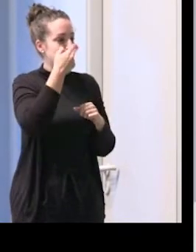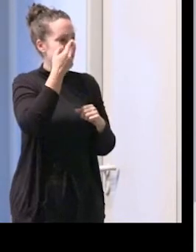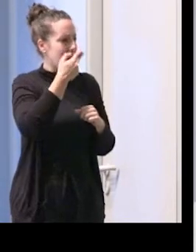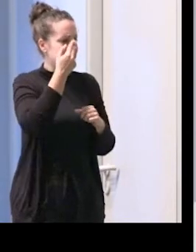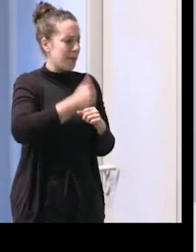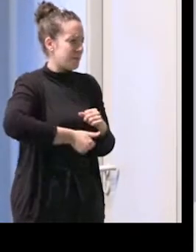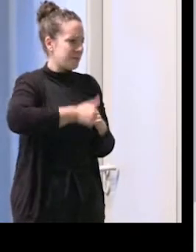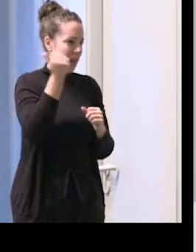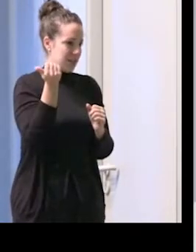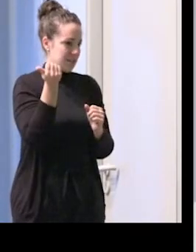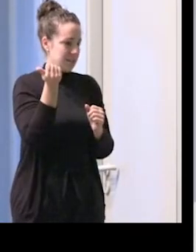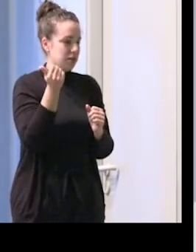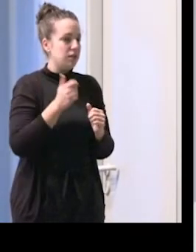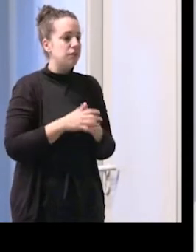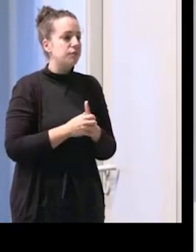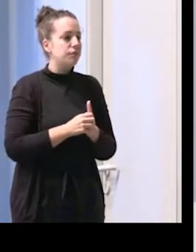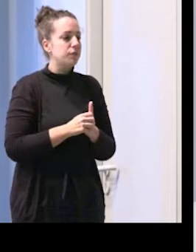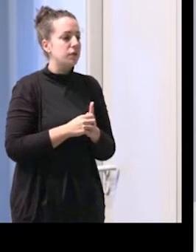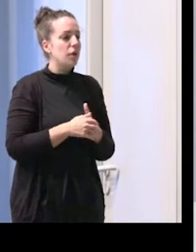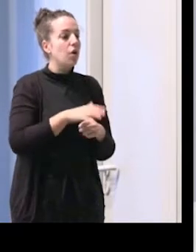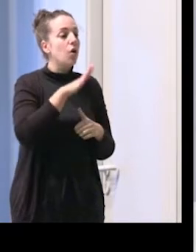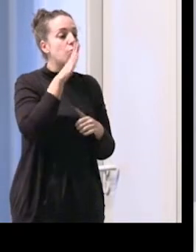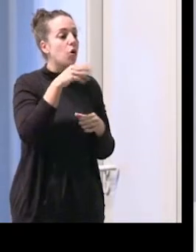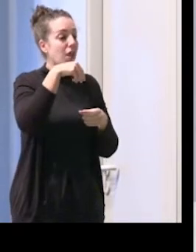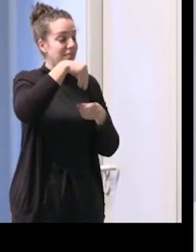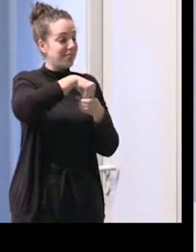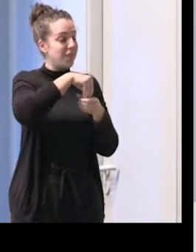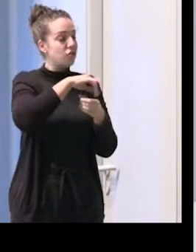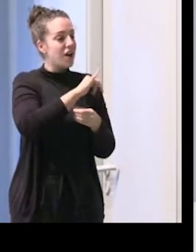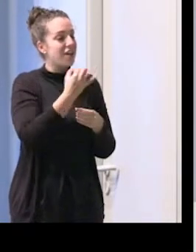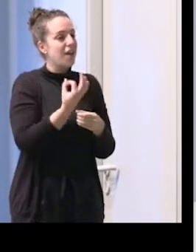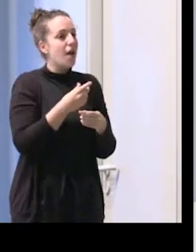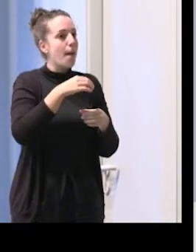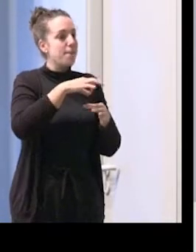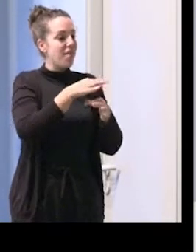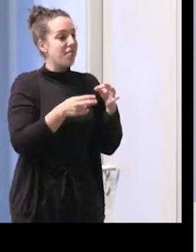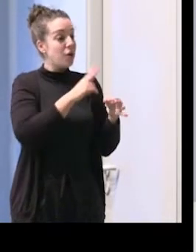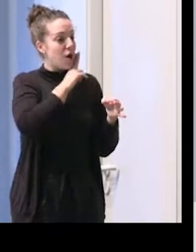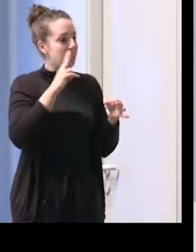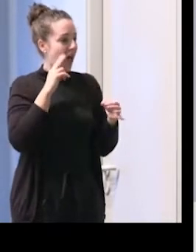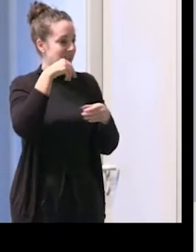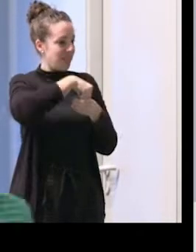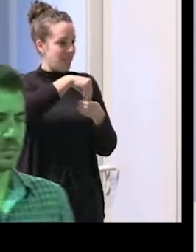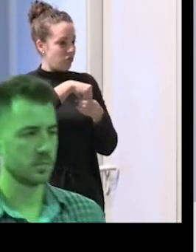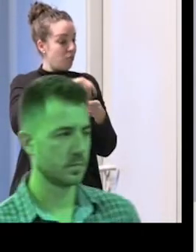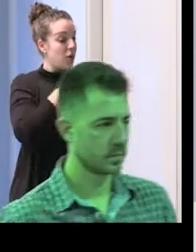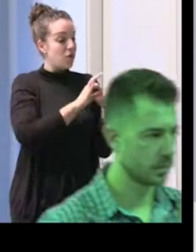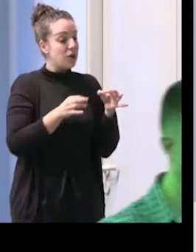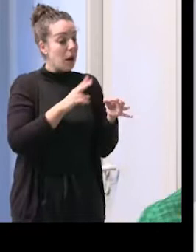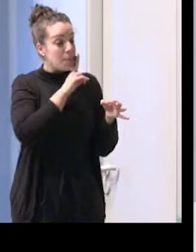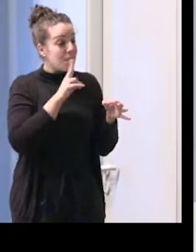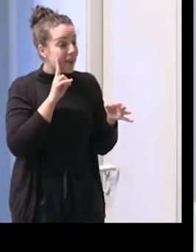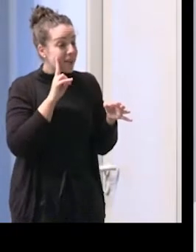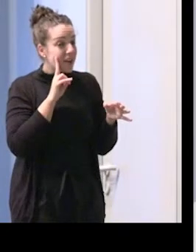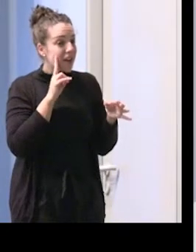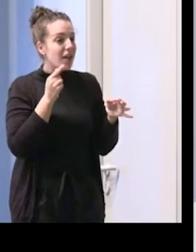despertado porque posee un gran número de células madres, pero estas células madres, repito, son células madres